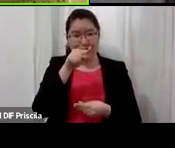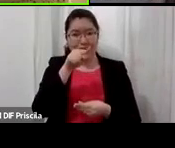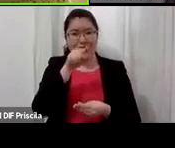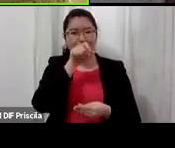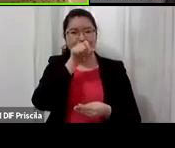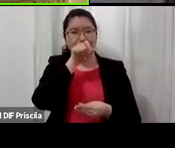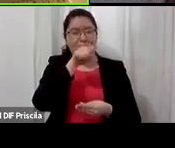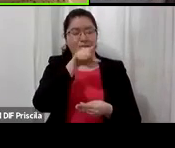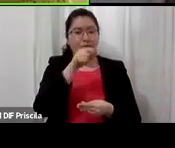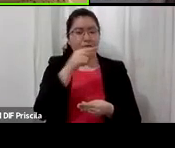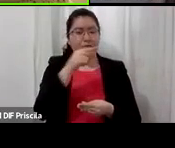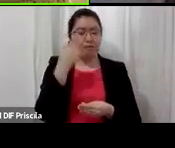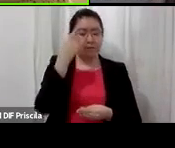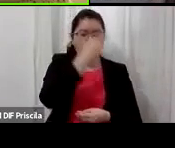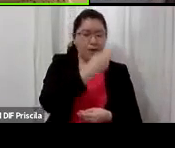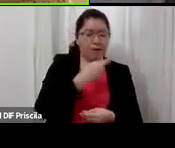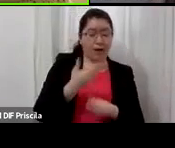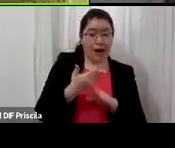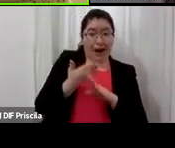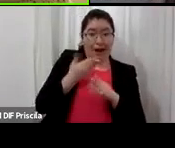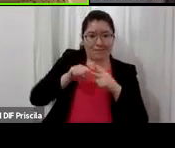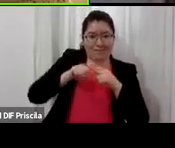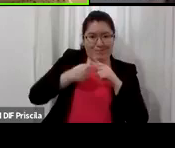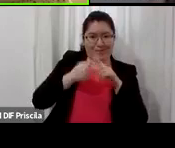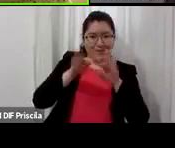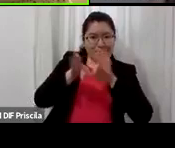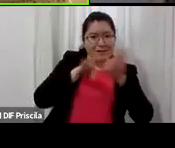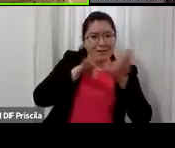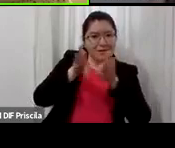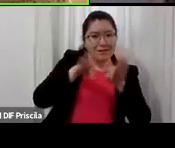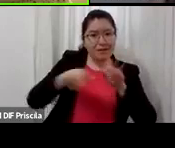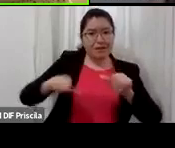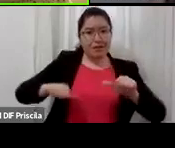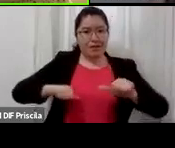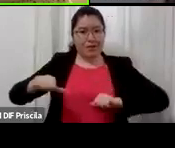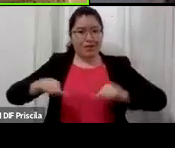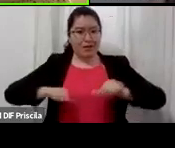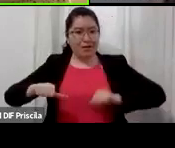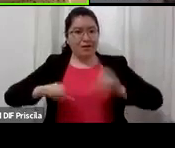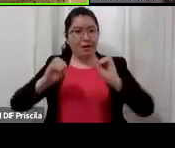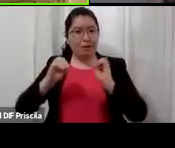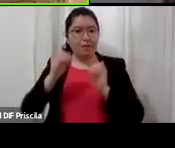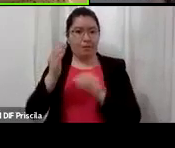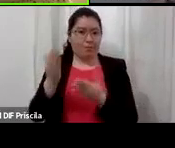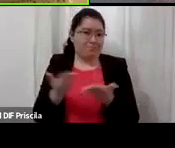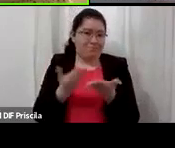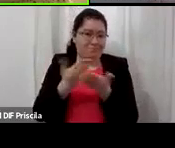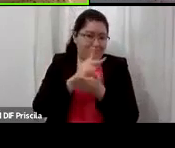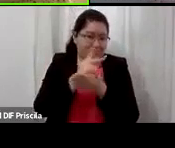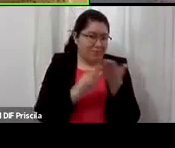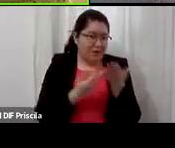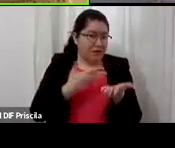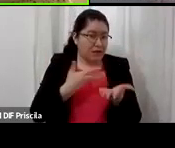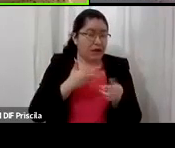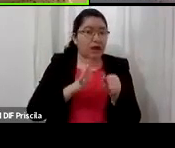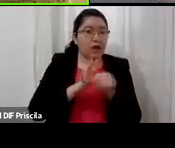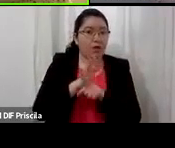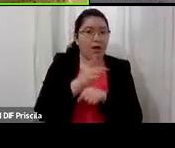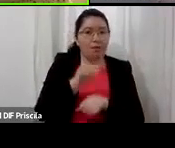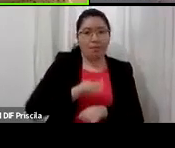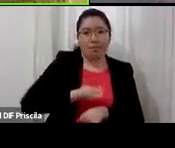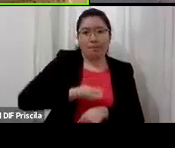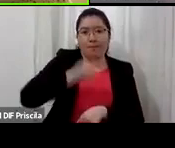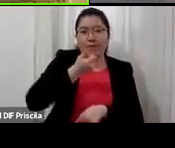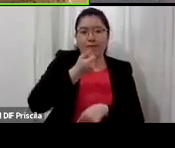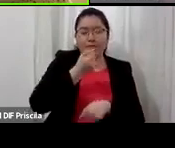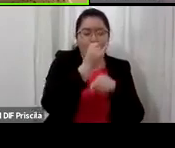diagnósticos participativos antes de iniciar con las actividades o con las propuestas, es hacer un laboratorio de investigación.